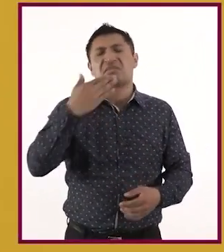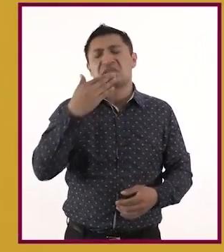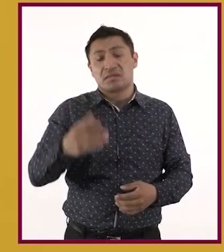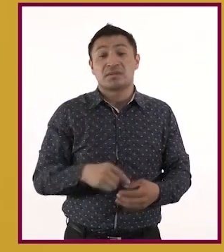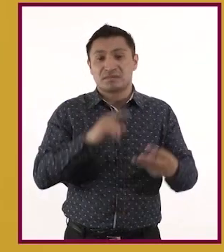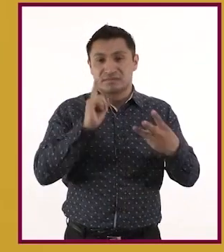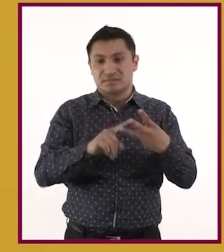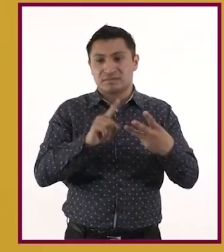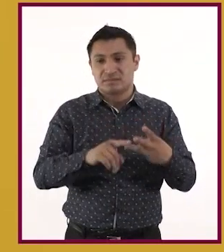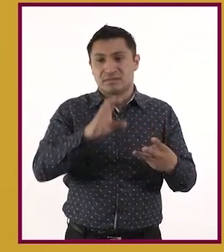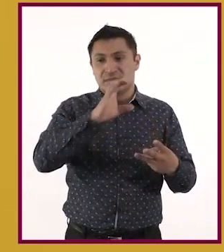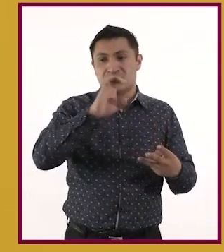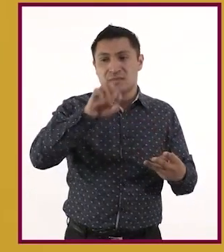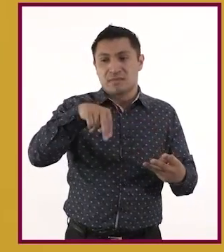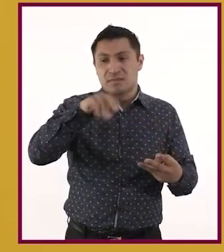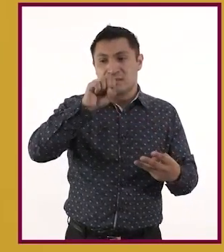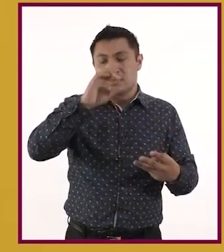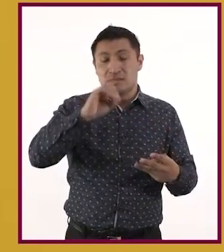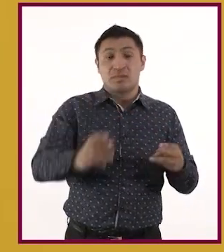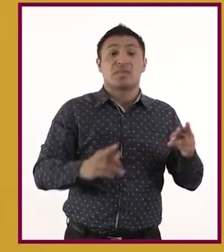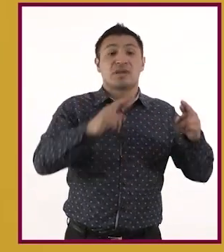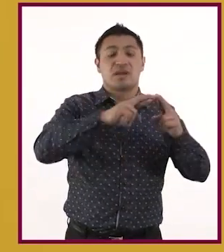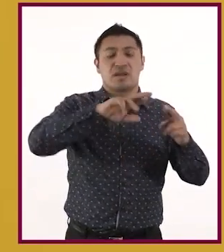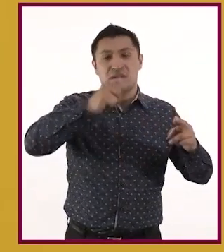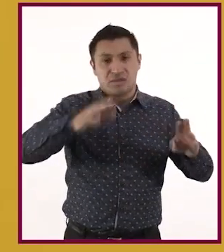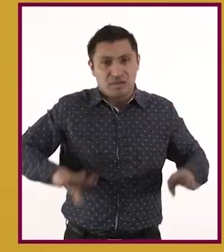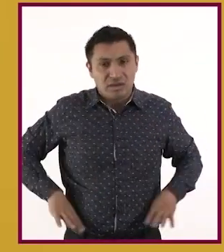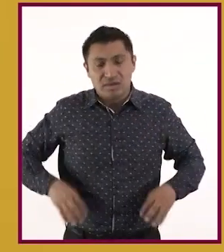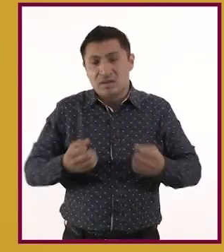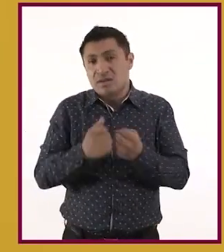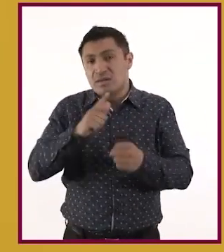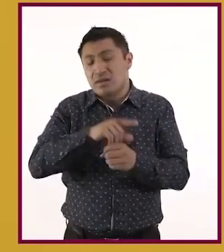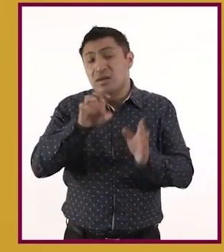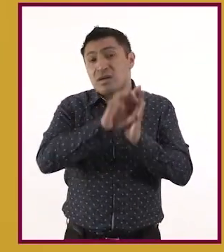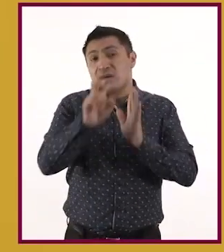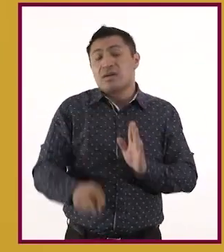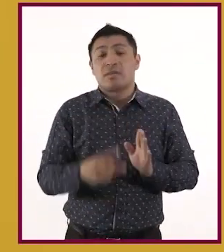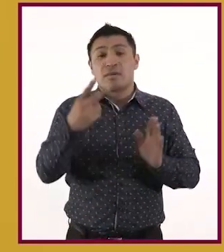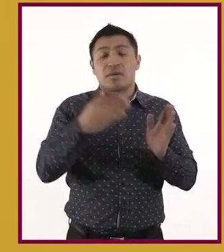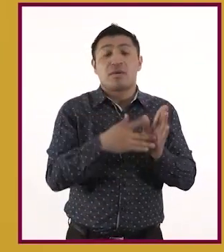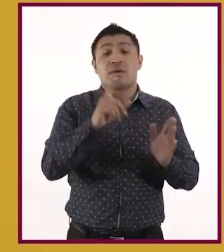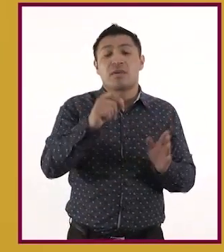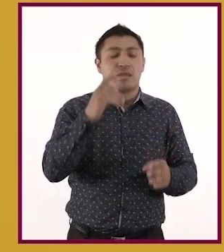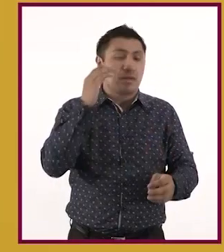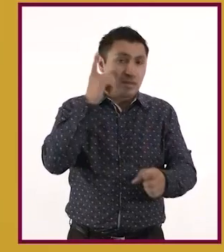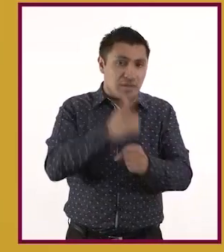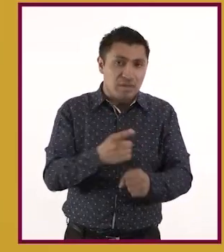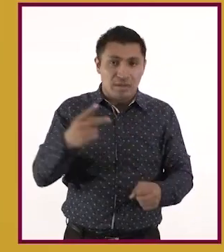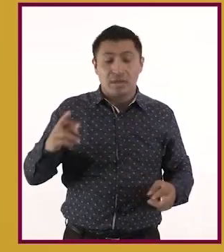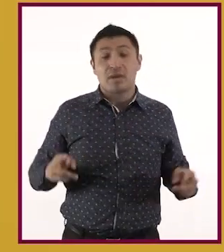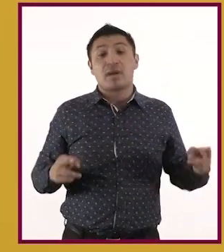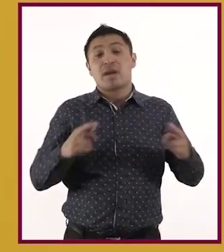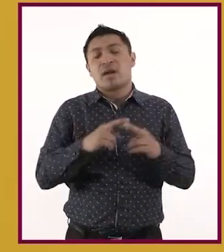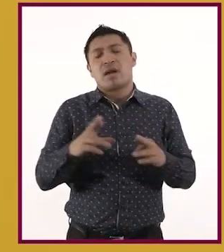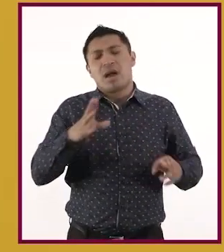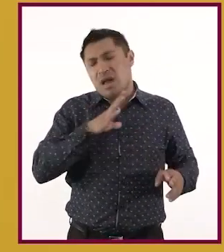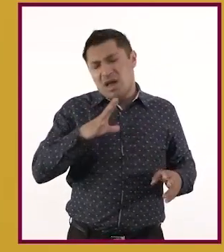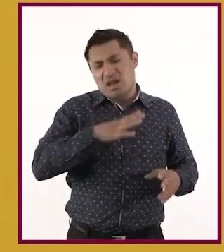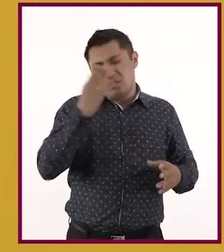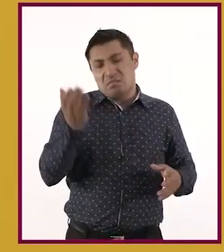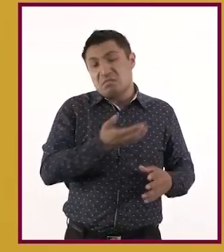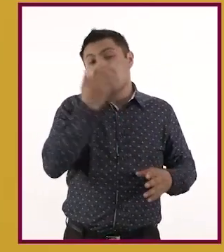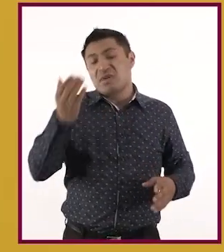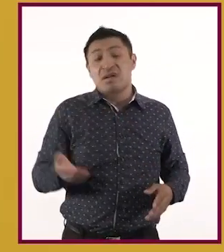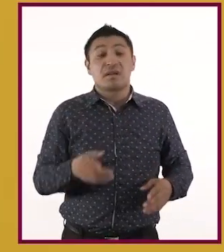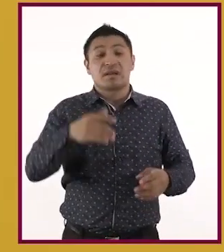a la religiosidad con otros aspectos sociales. Por ejemplo, en el censo 2020 se descubrió que las religiones son cultos populares y